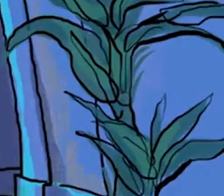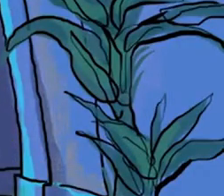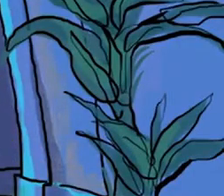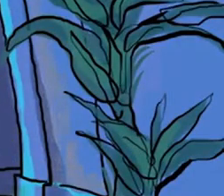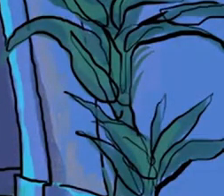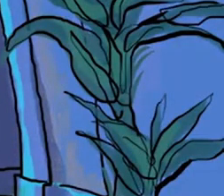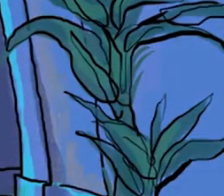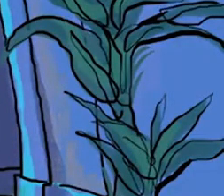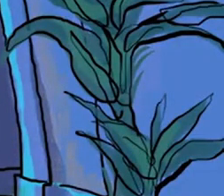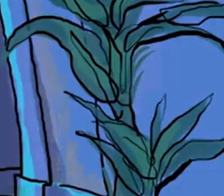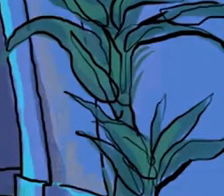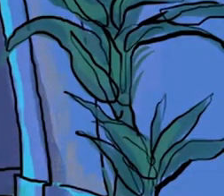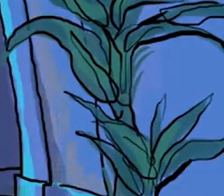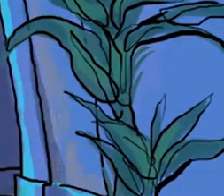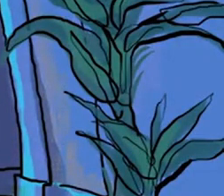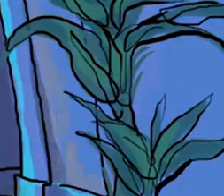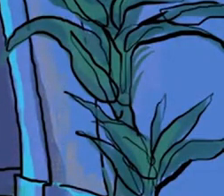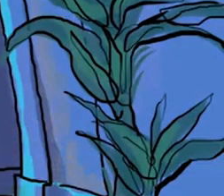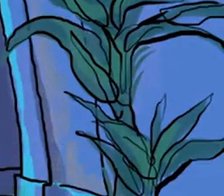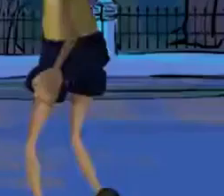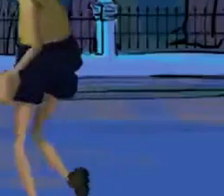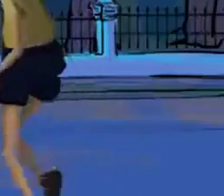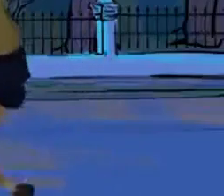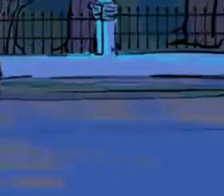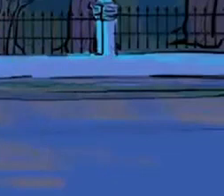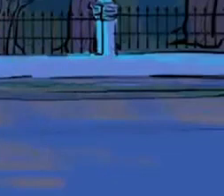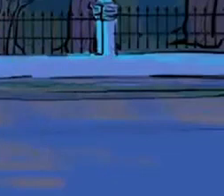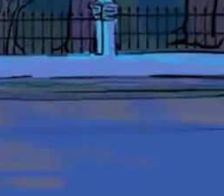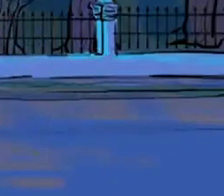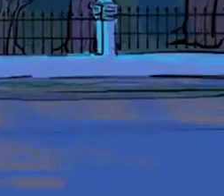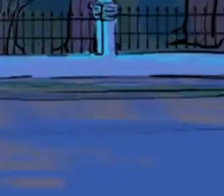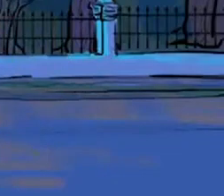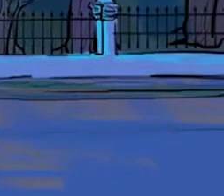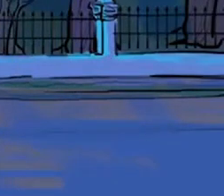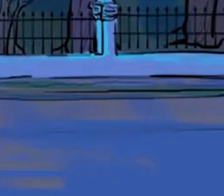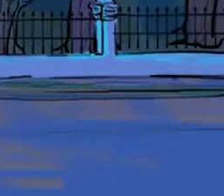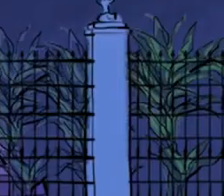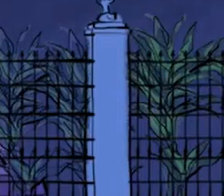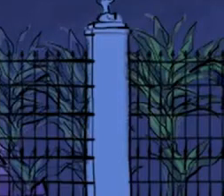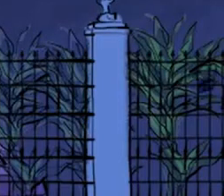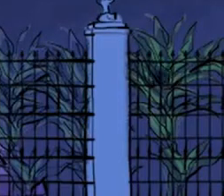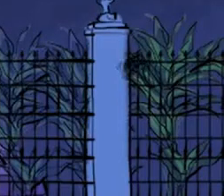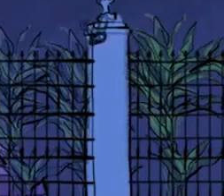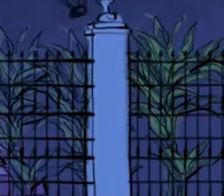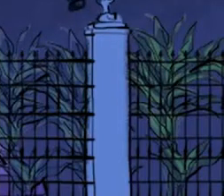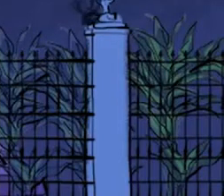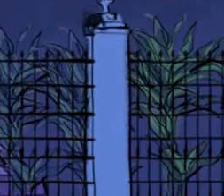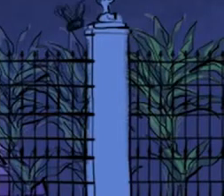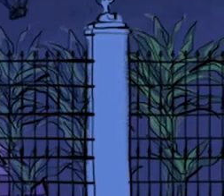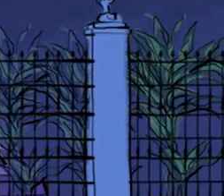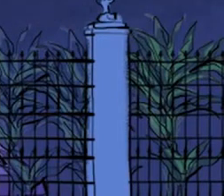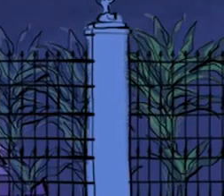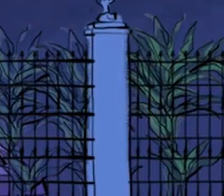Y me dije un día, voy a ver qué es lo que pasa en el cementerio, y me fui al cementerio de